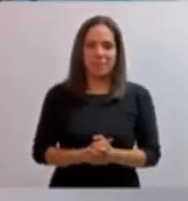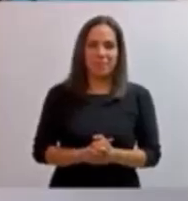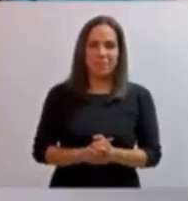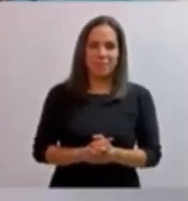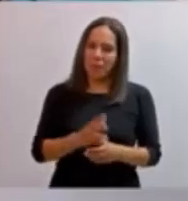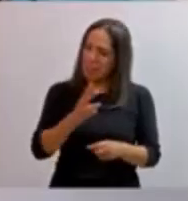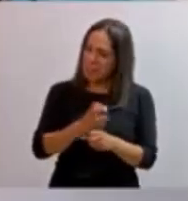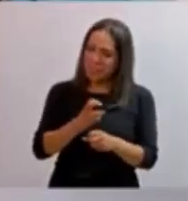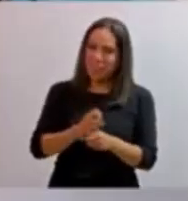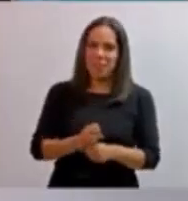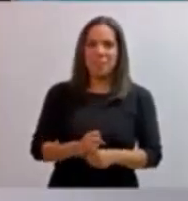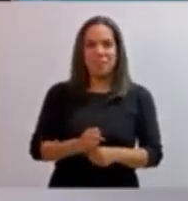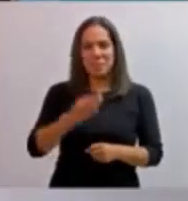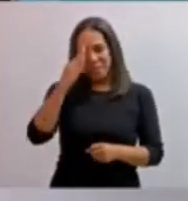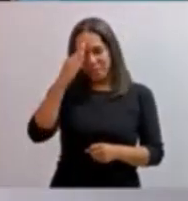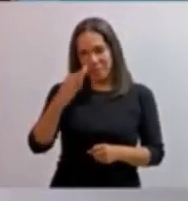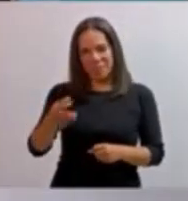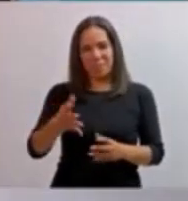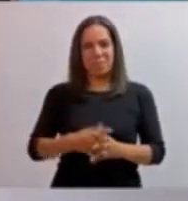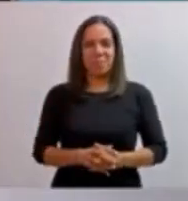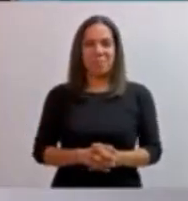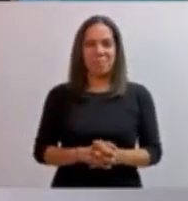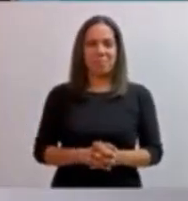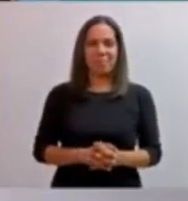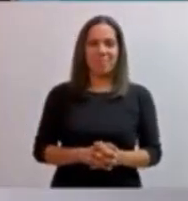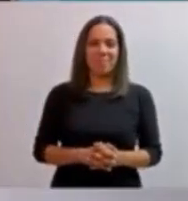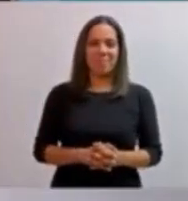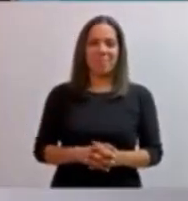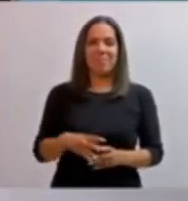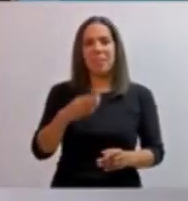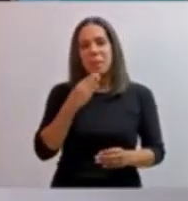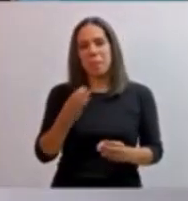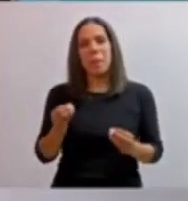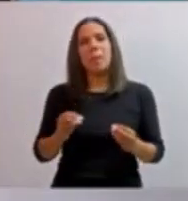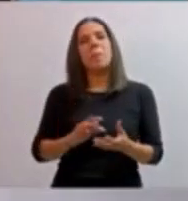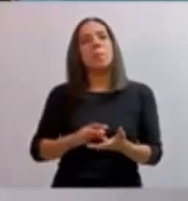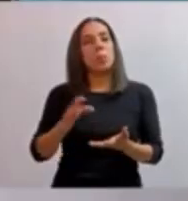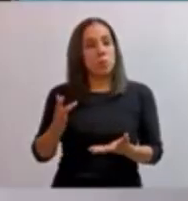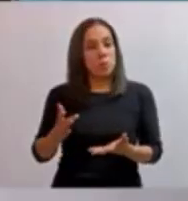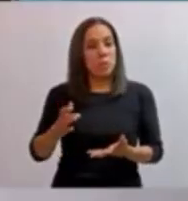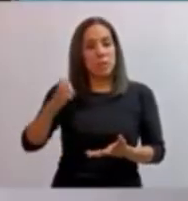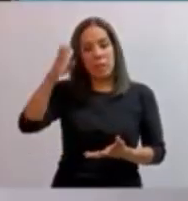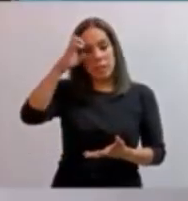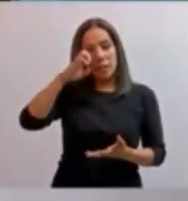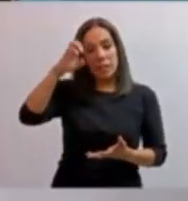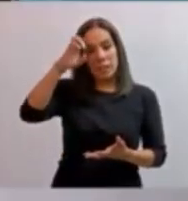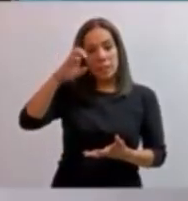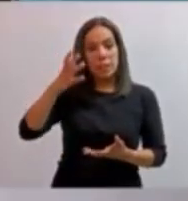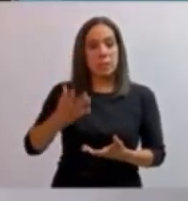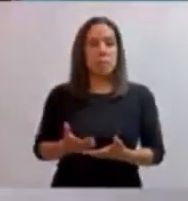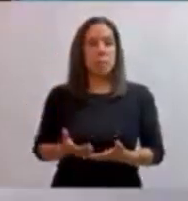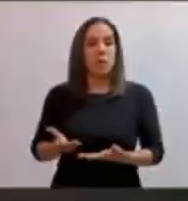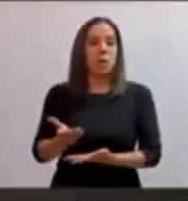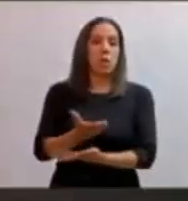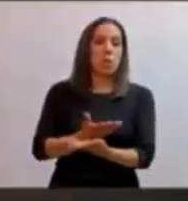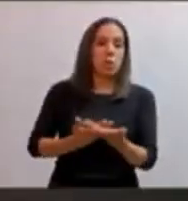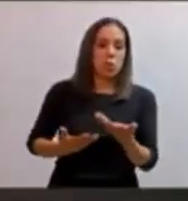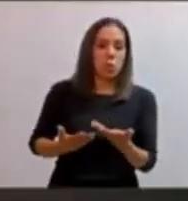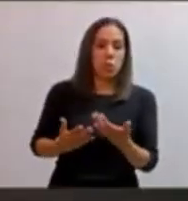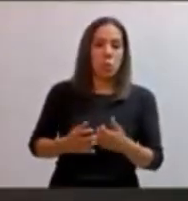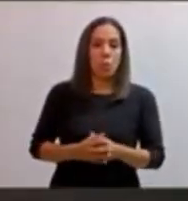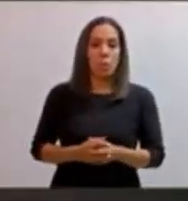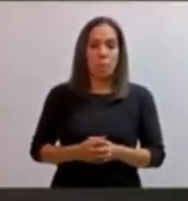este conversatorio. Bien, maestras, pues agradecemos estas experiencias que nos han compartido y que